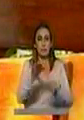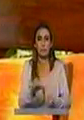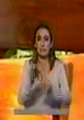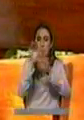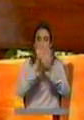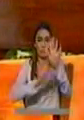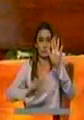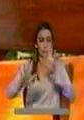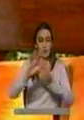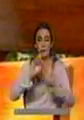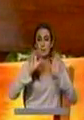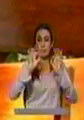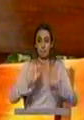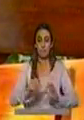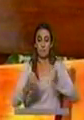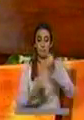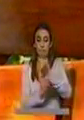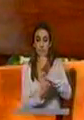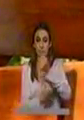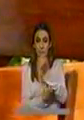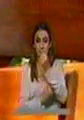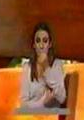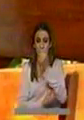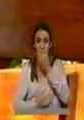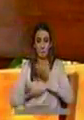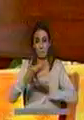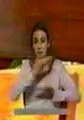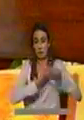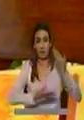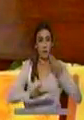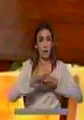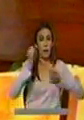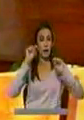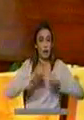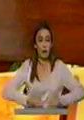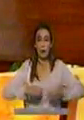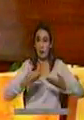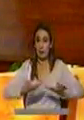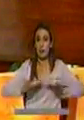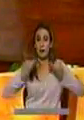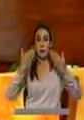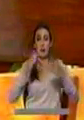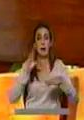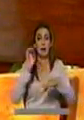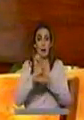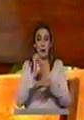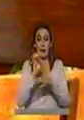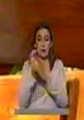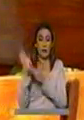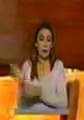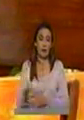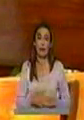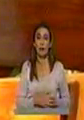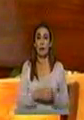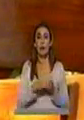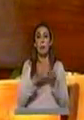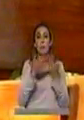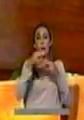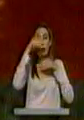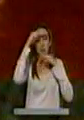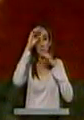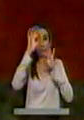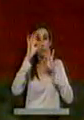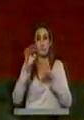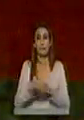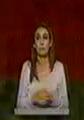sin duda significan un potencial muy importante para poder exportarlos a nivel internacional y que lleguen turistas. Ajá. Buenas noticias, ministra. En lo